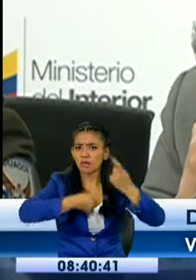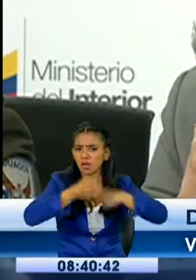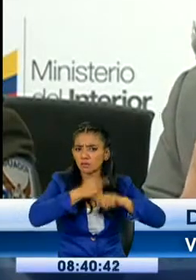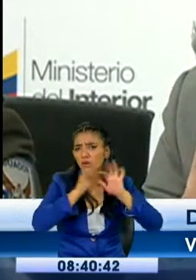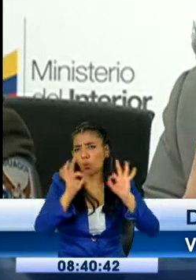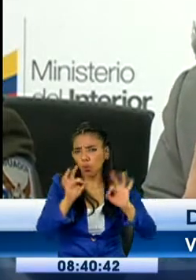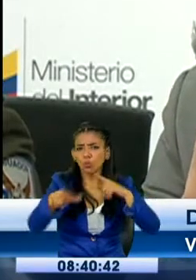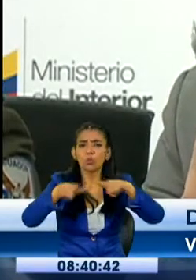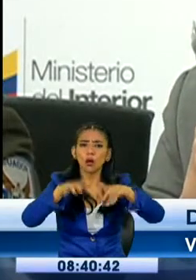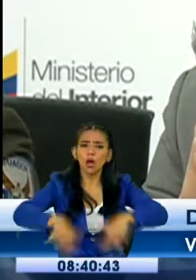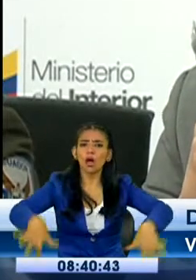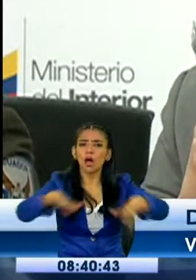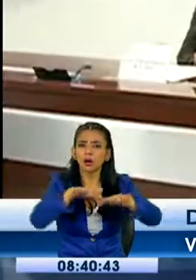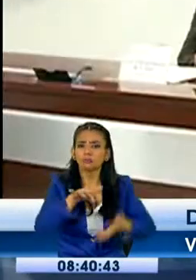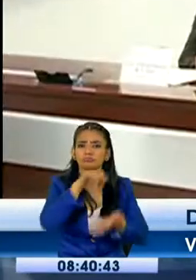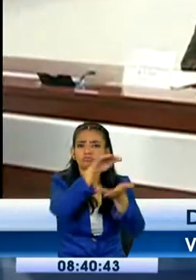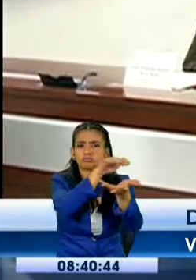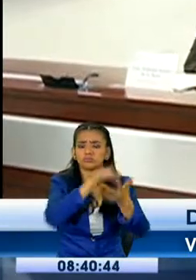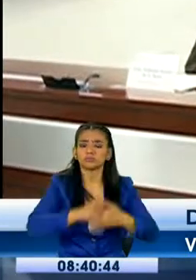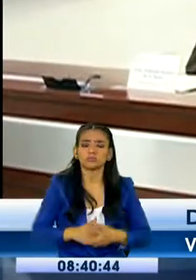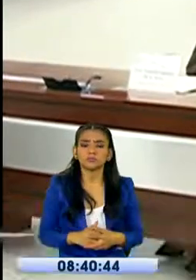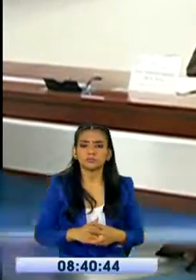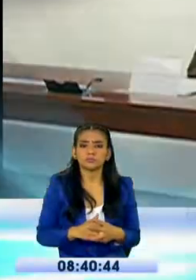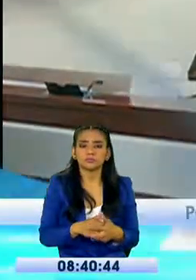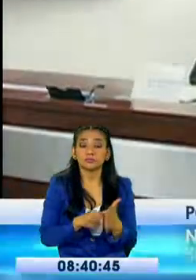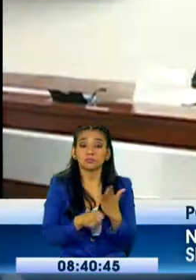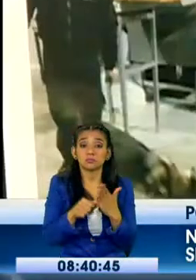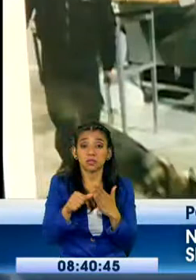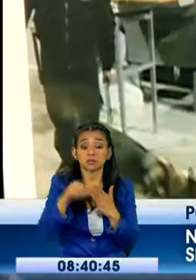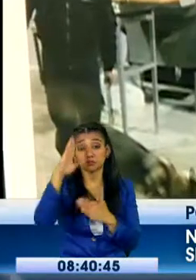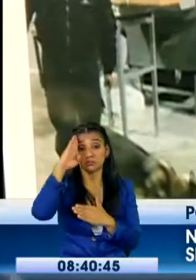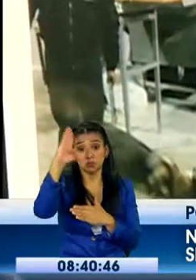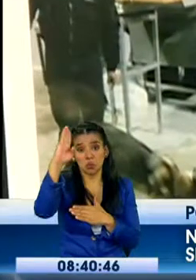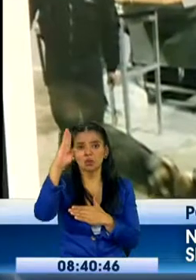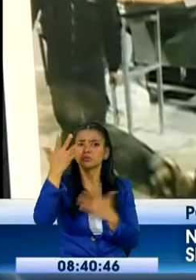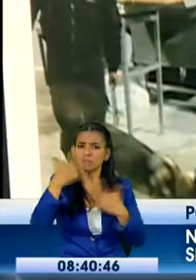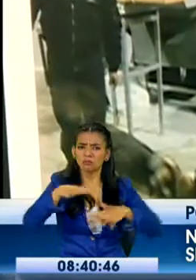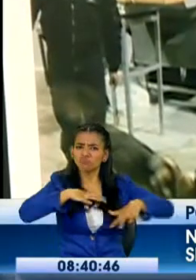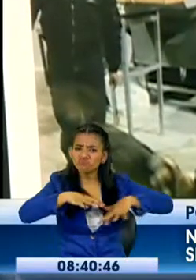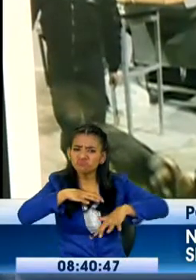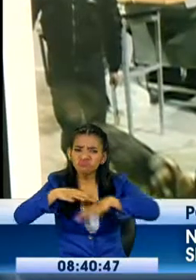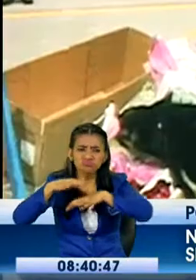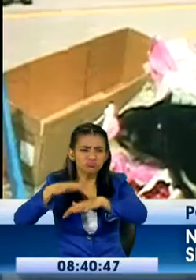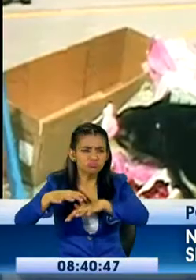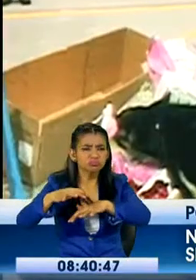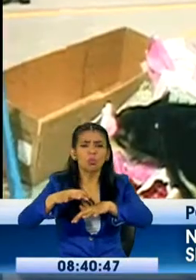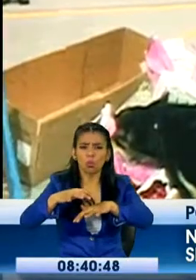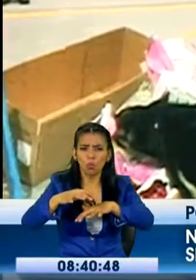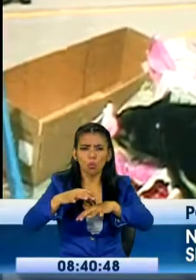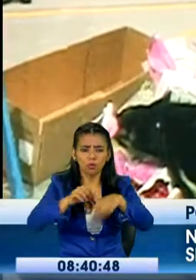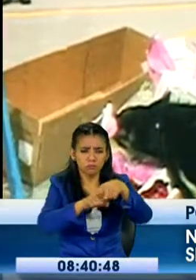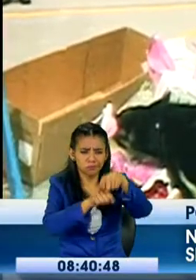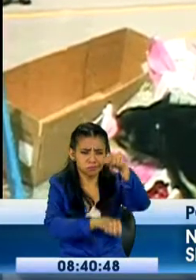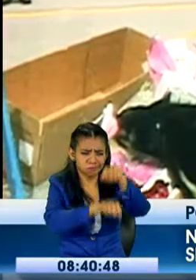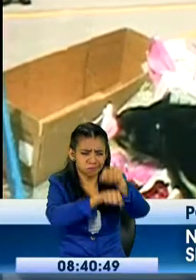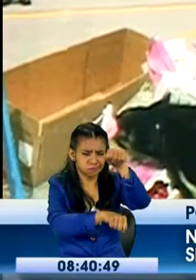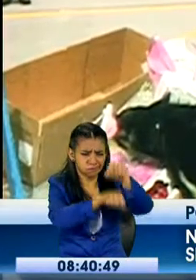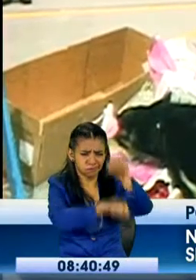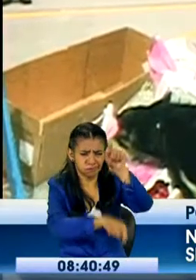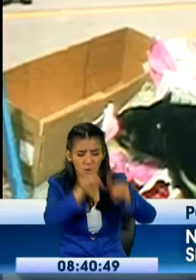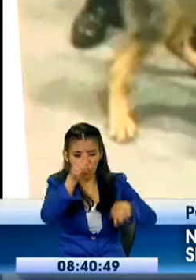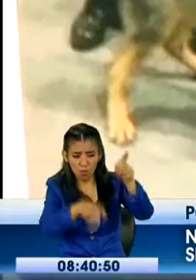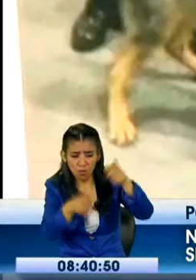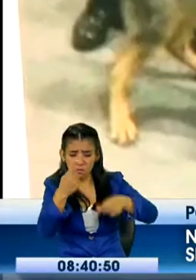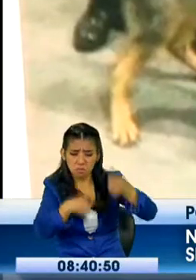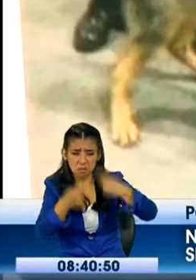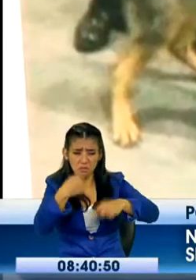sectores específicamente se dirigían. De acuerdo al Ministerio del Interior, el operativo Seco Flower dejó al descubierto el narcotráfico de